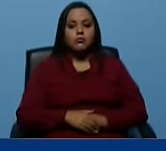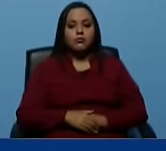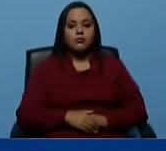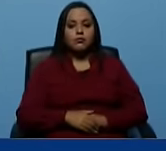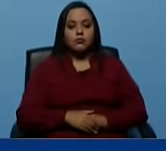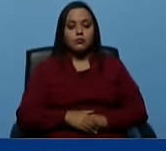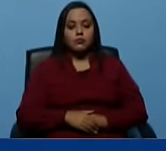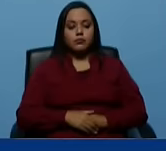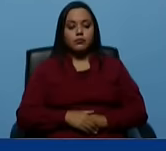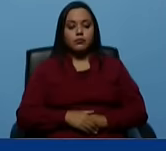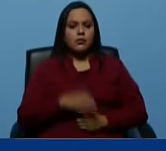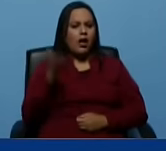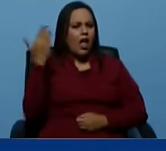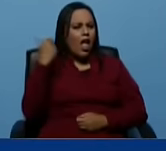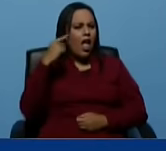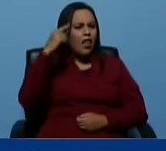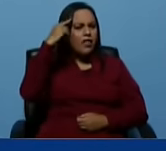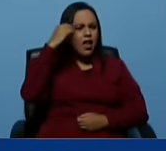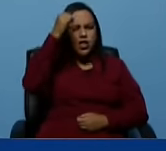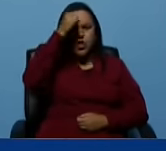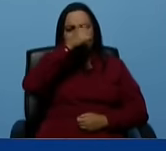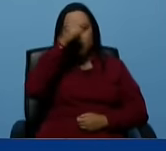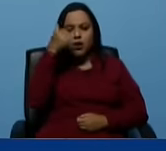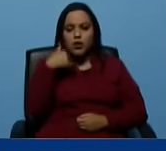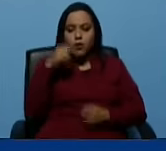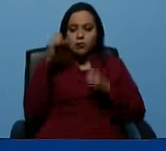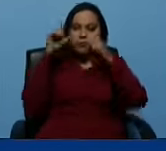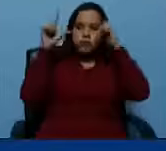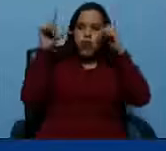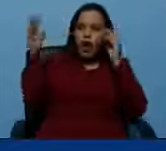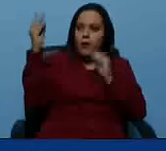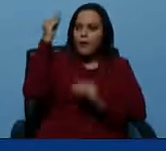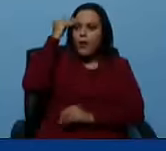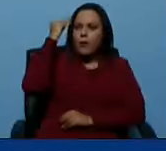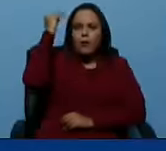en estos días, el domingo amanecí con un pensamiento.